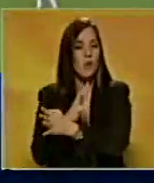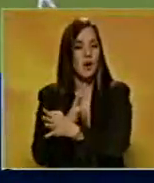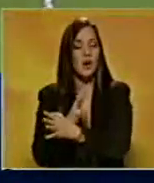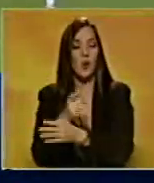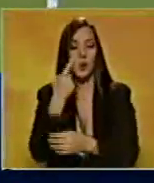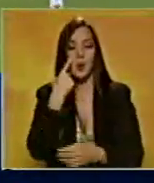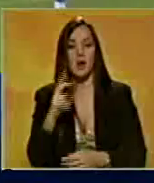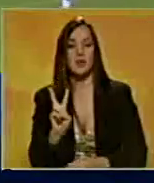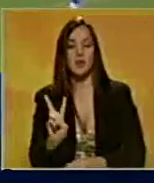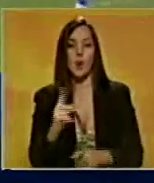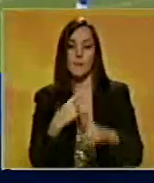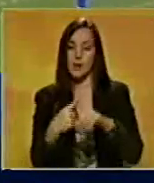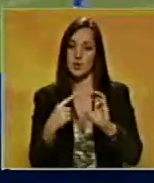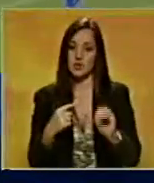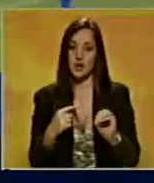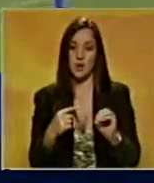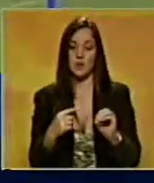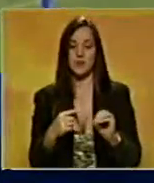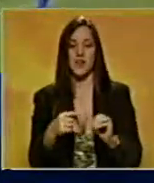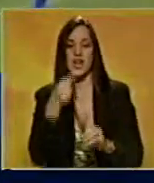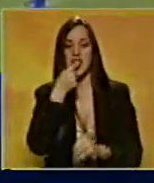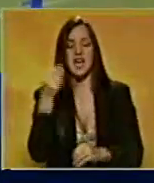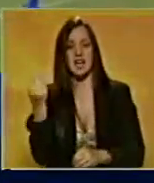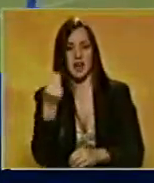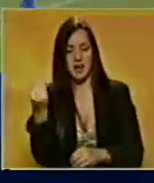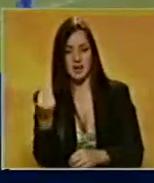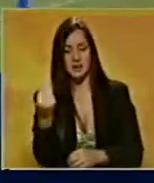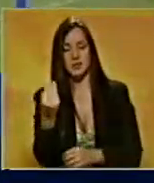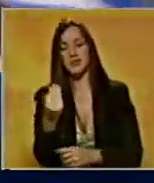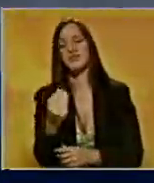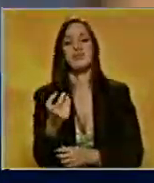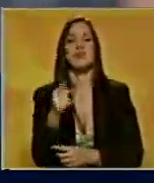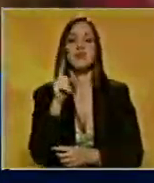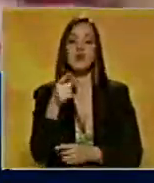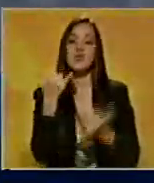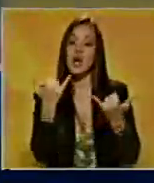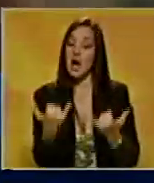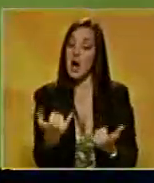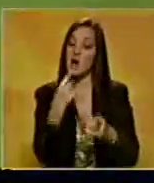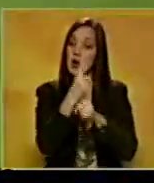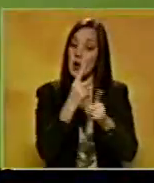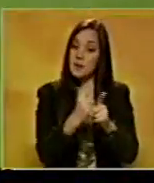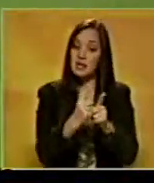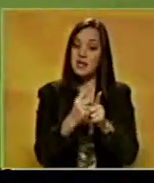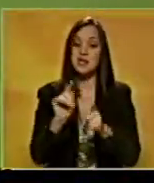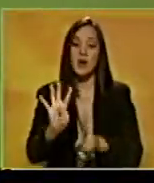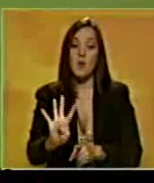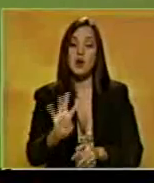Sampdoria 2-0. Nian y Carlos Bacca anotaron los tantos rossoneros, que ahora se medirá en cuartos de